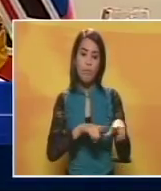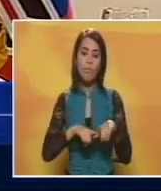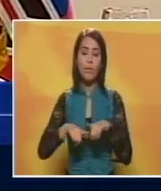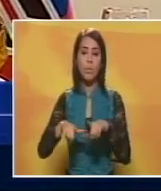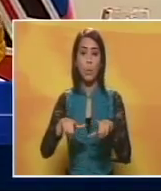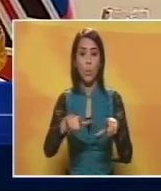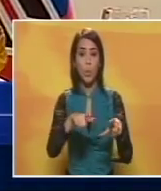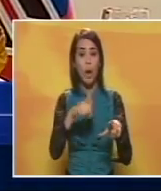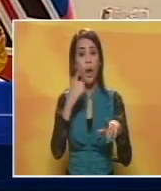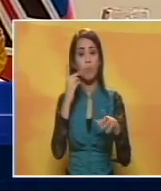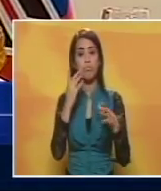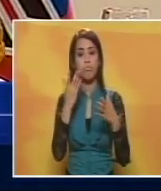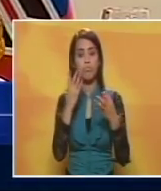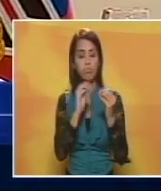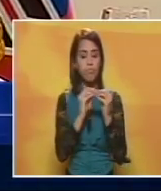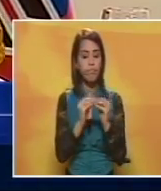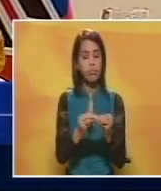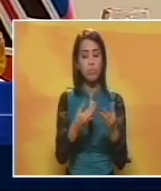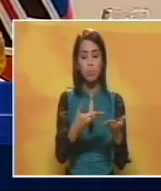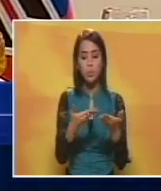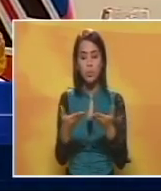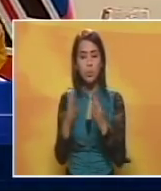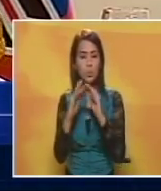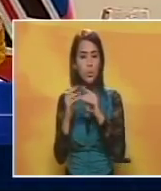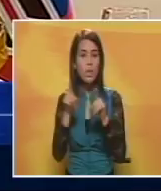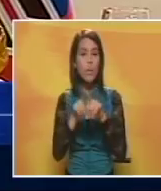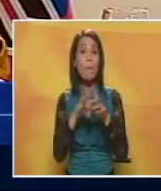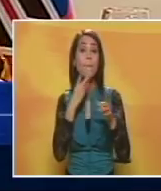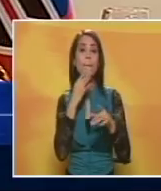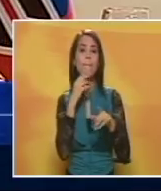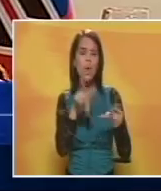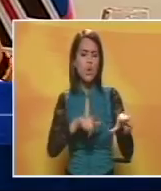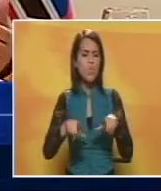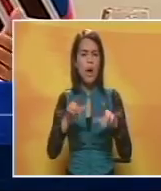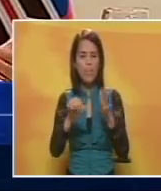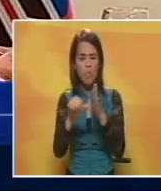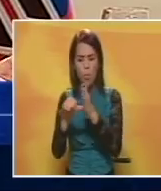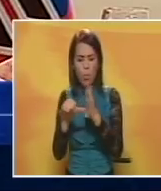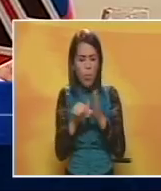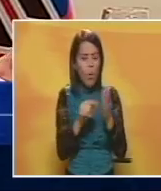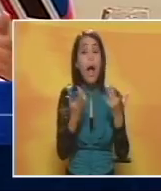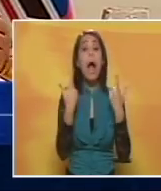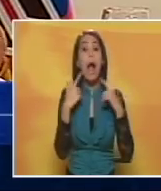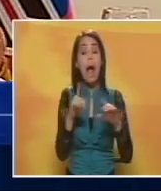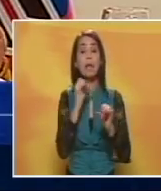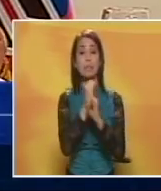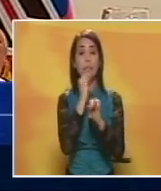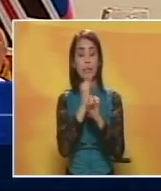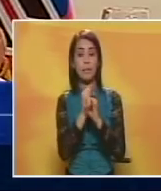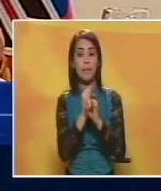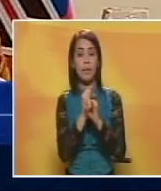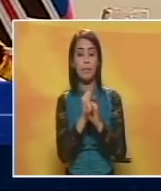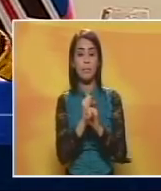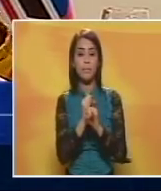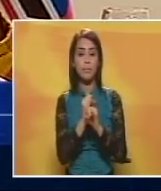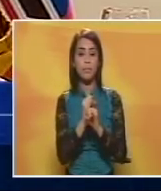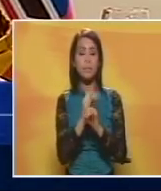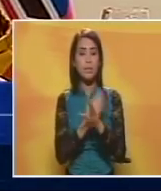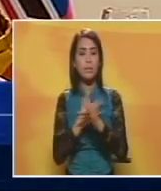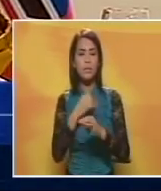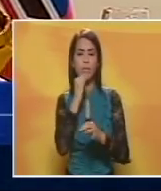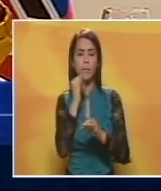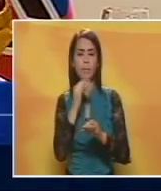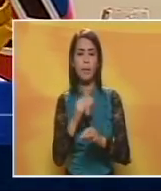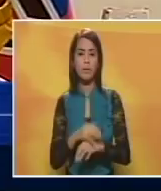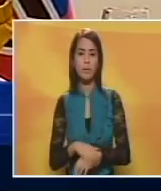a estar colocando en las redes sociales del Consejo Nacional Electoral, que ya se las vamos a anunciar, y además